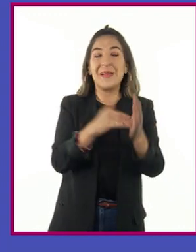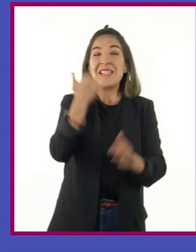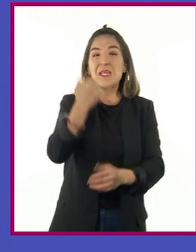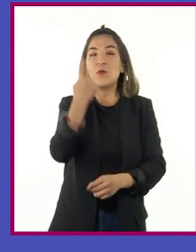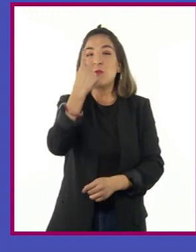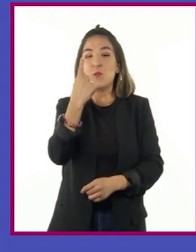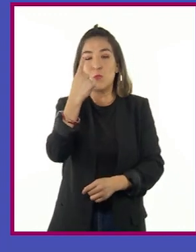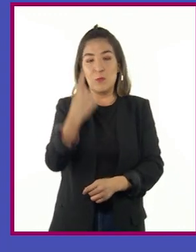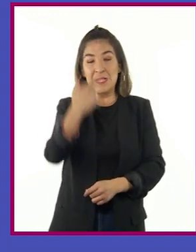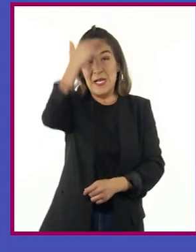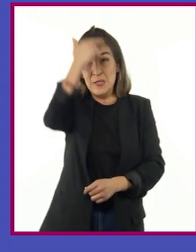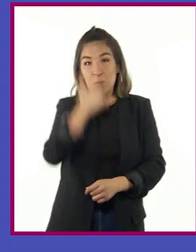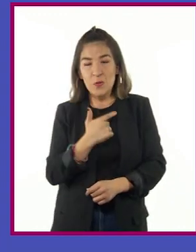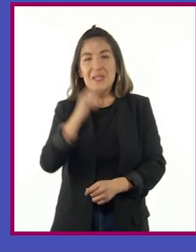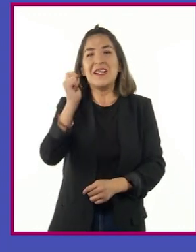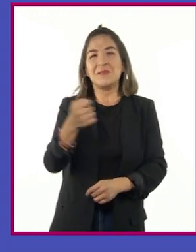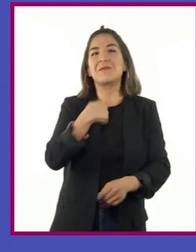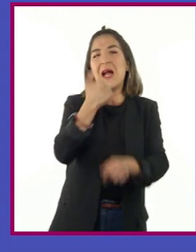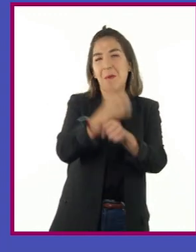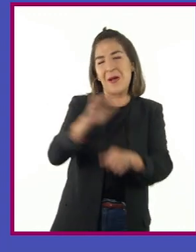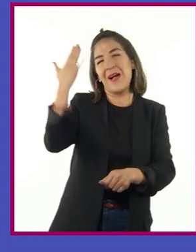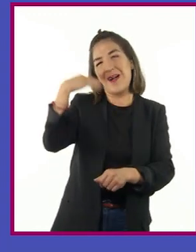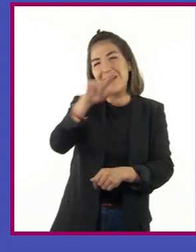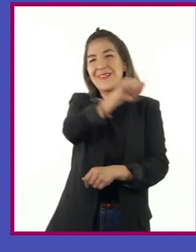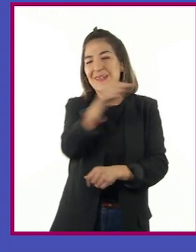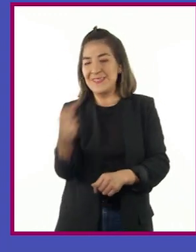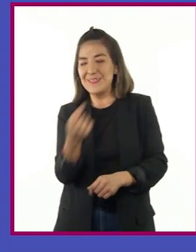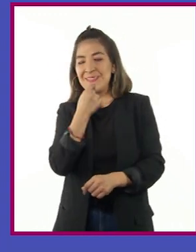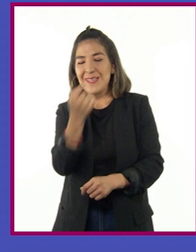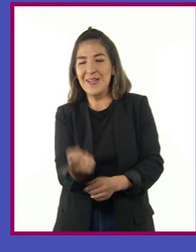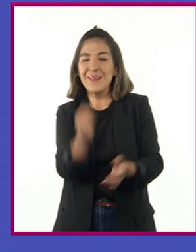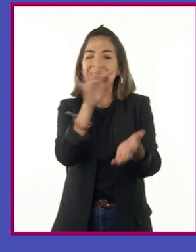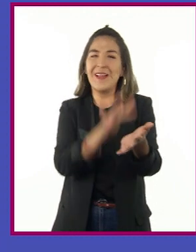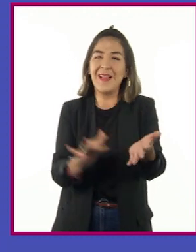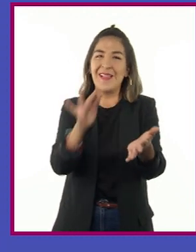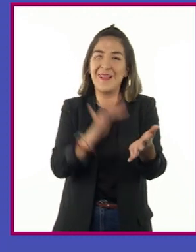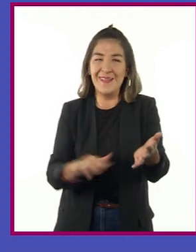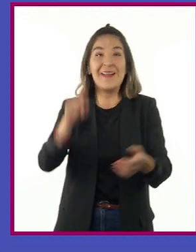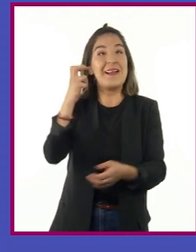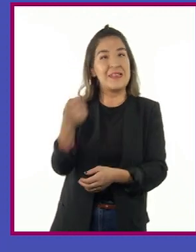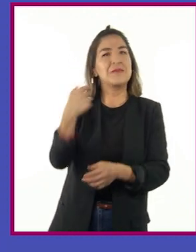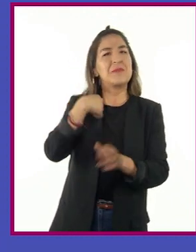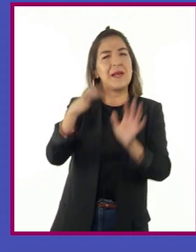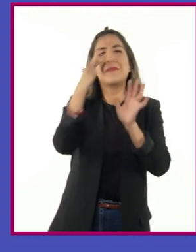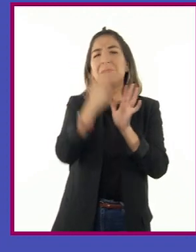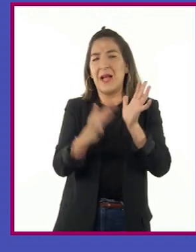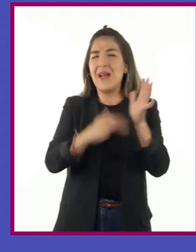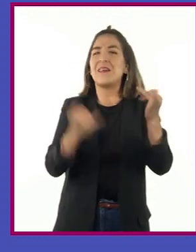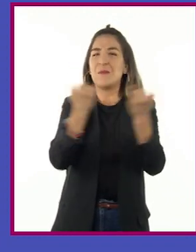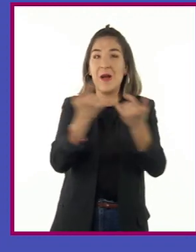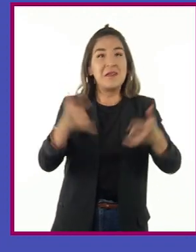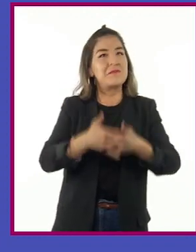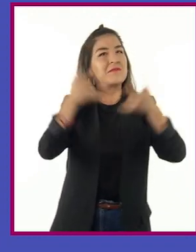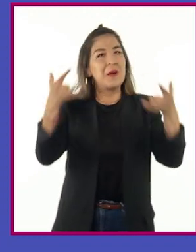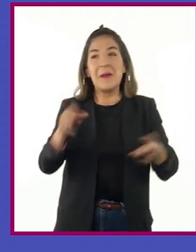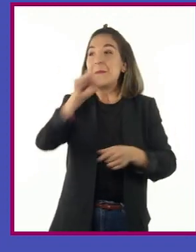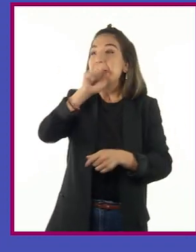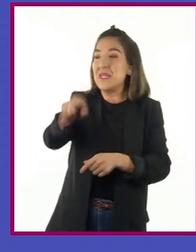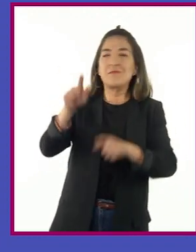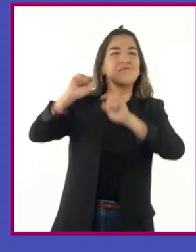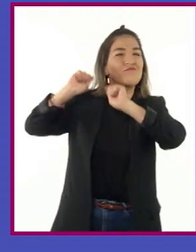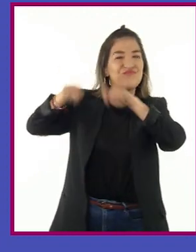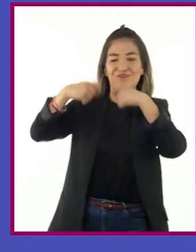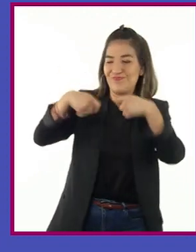libro que mi abuela solía leerle de niño. Así, él continuó la tradición con nosotros.